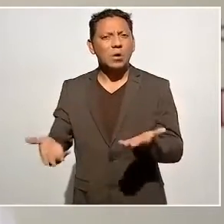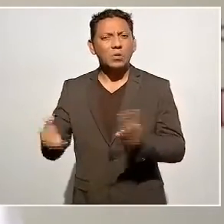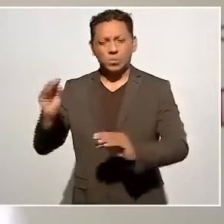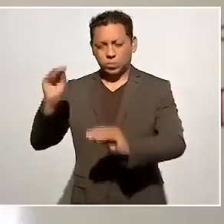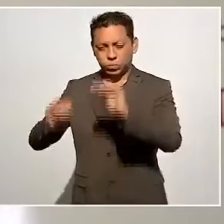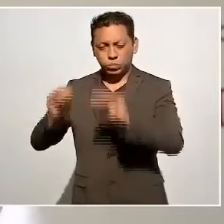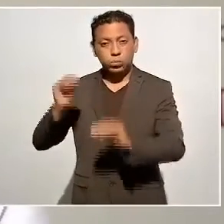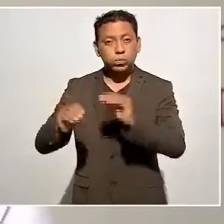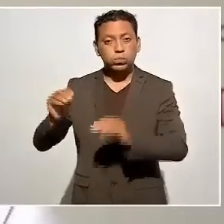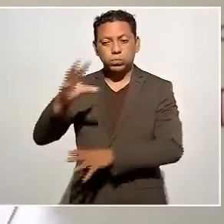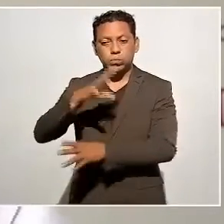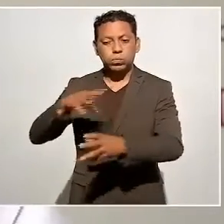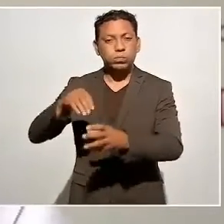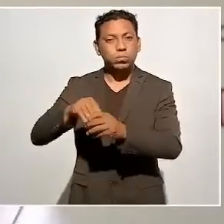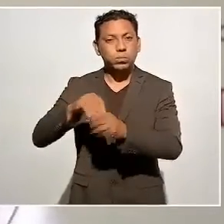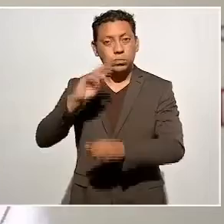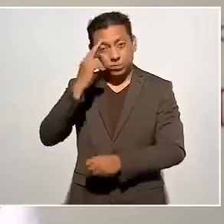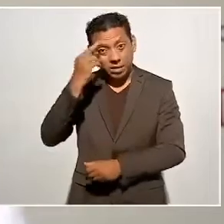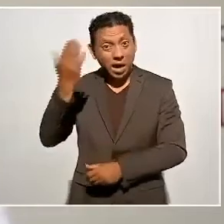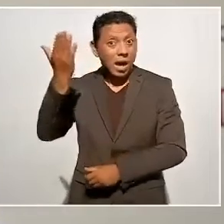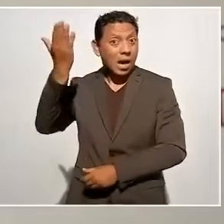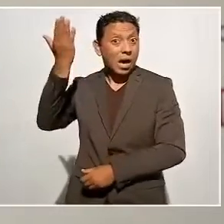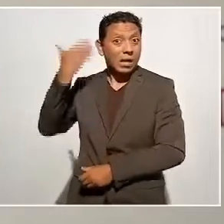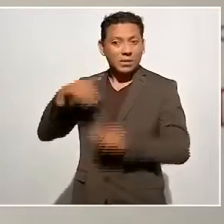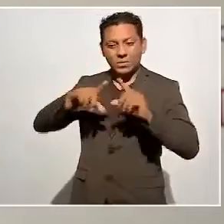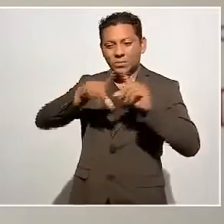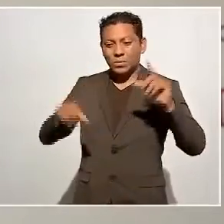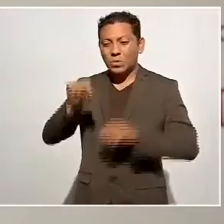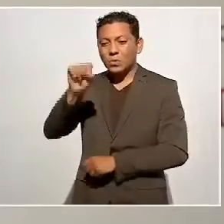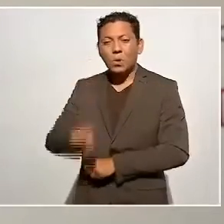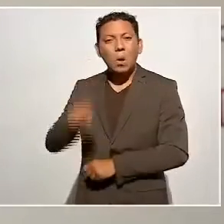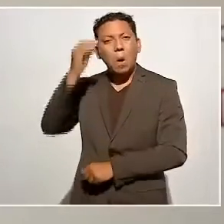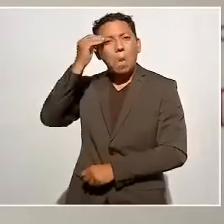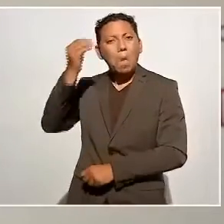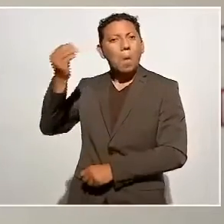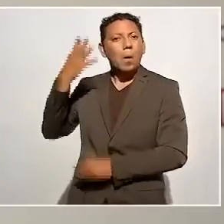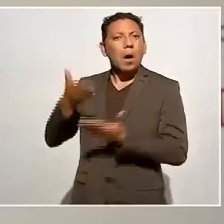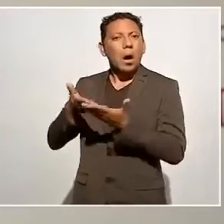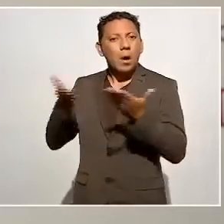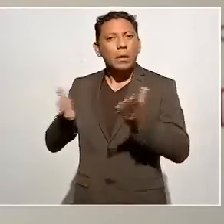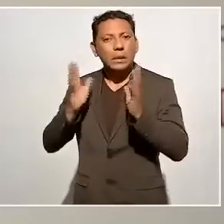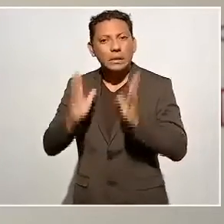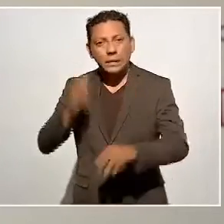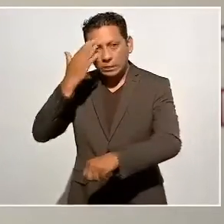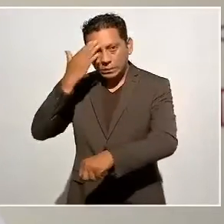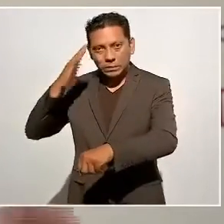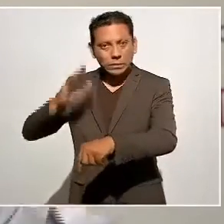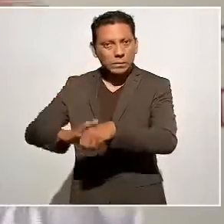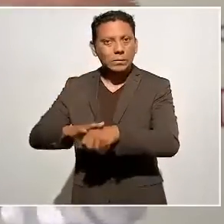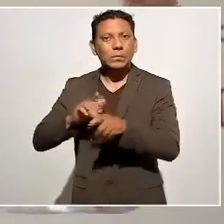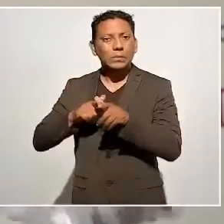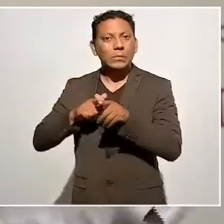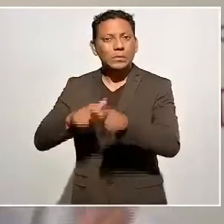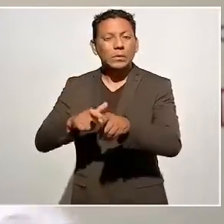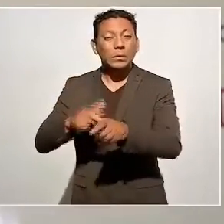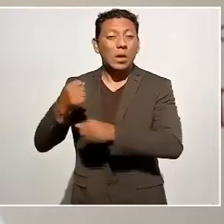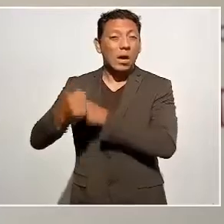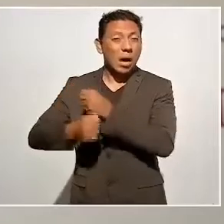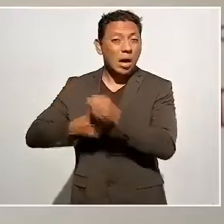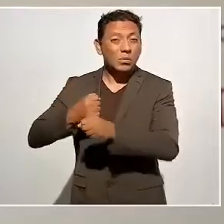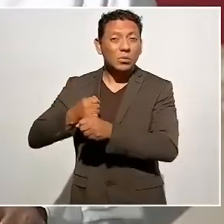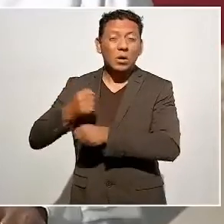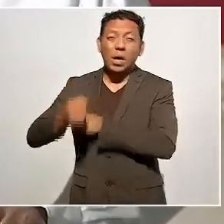total del olvidado sur-sureste del país con el resto de México. Hubieron que pasar muchos